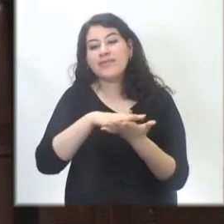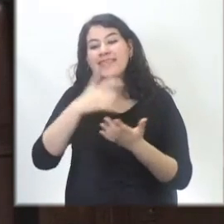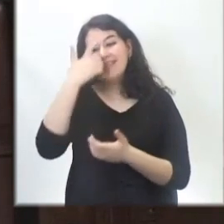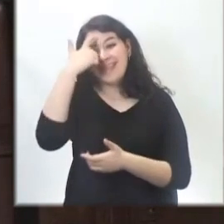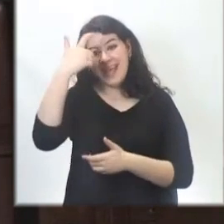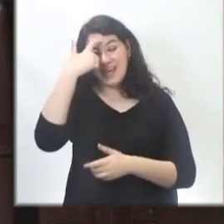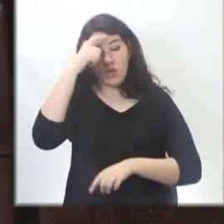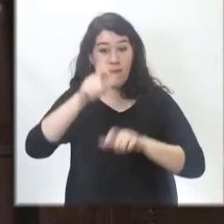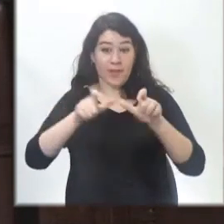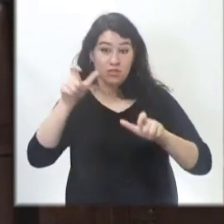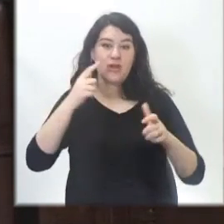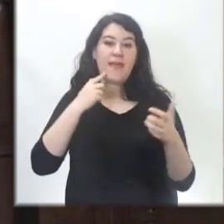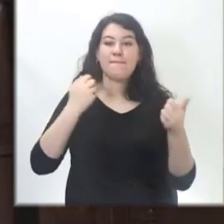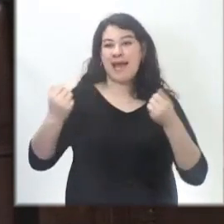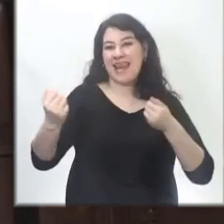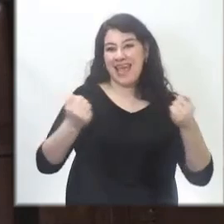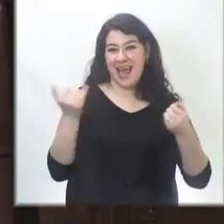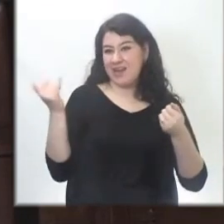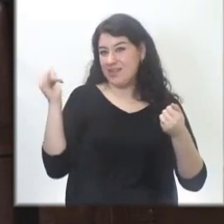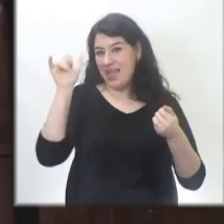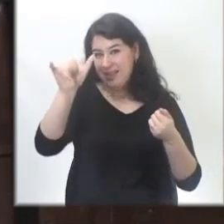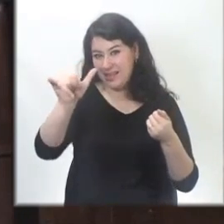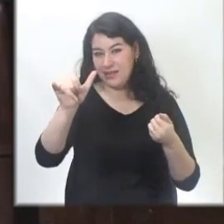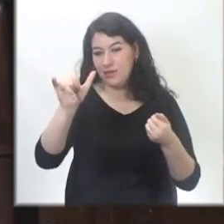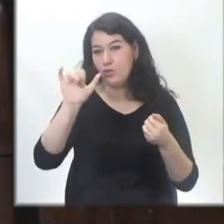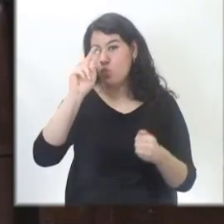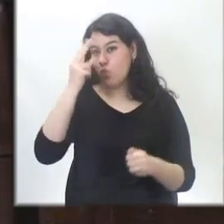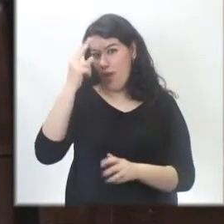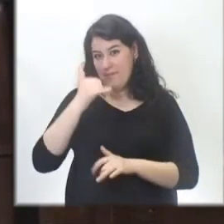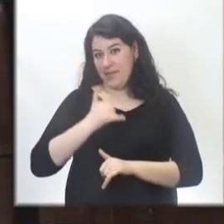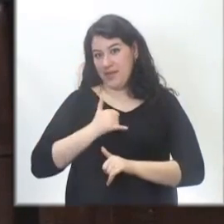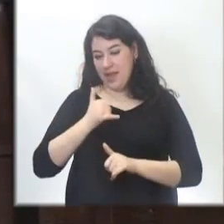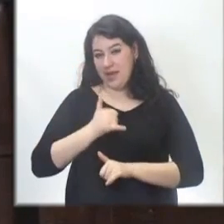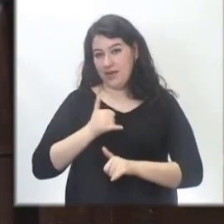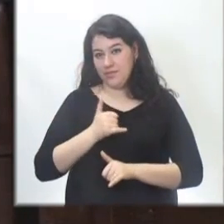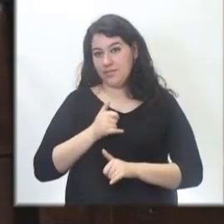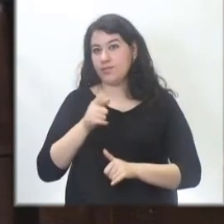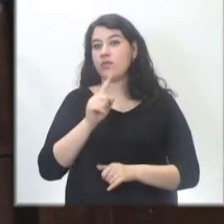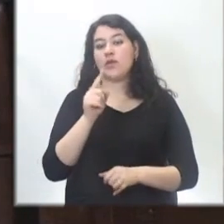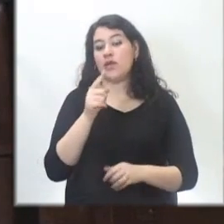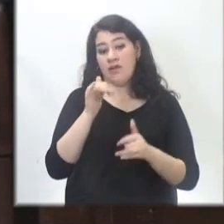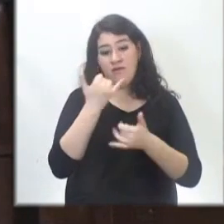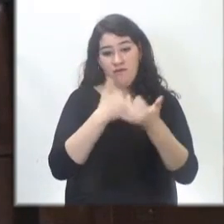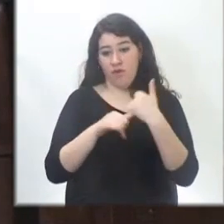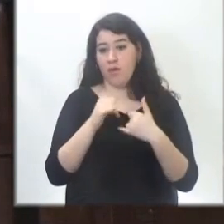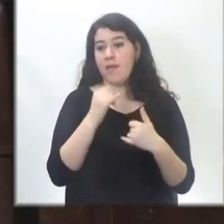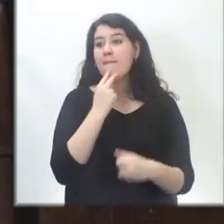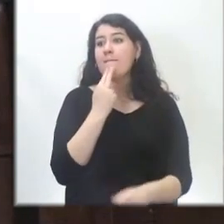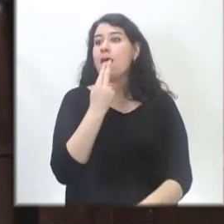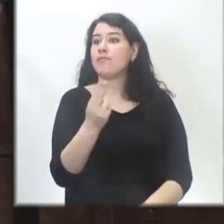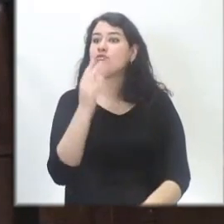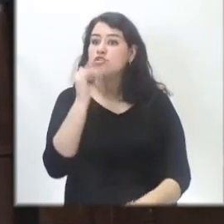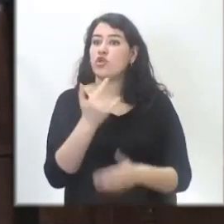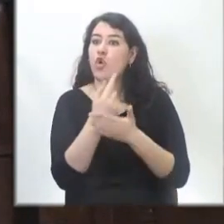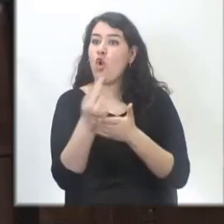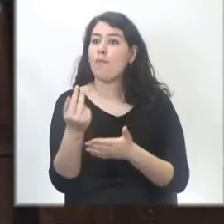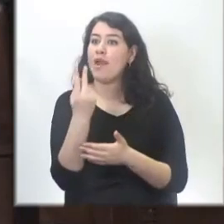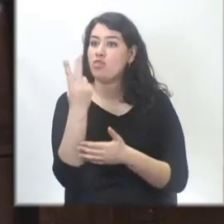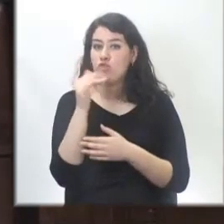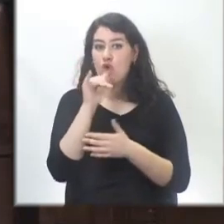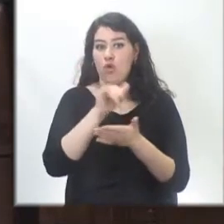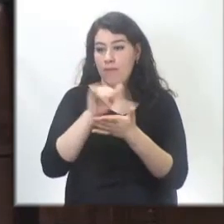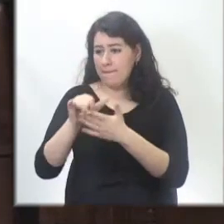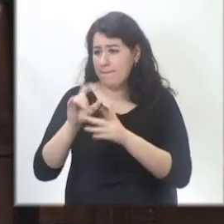de la Fuerza Aérea Uruguaya. Es decir, este informe técnico no avala que se compraran esas dos aeronaves que se terminaron